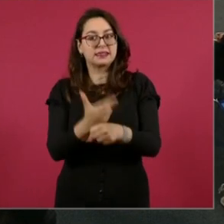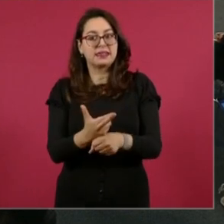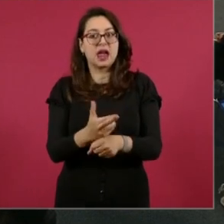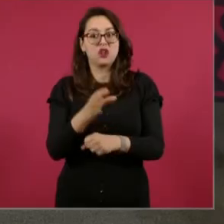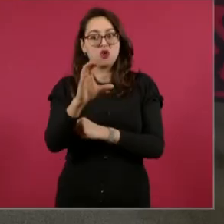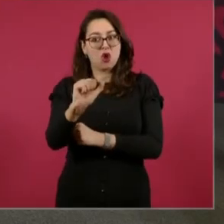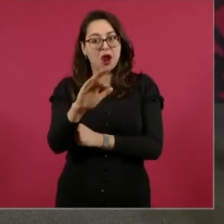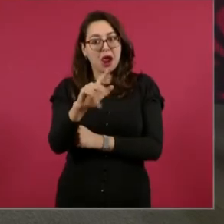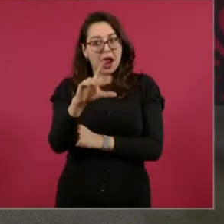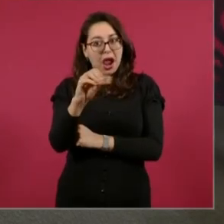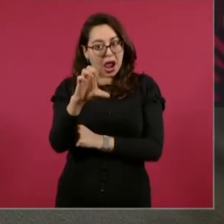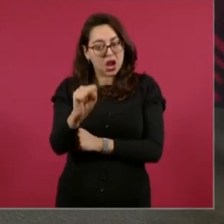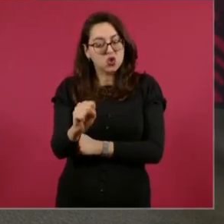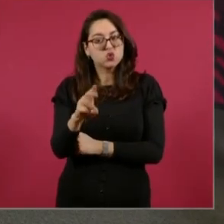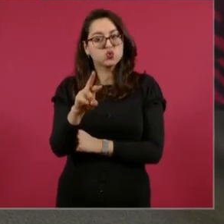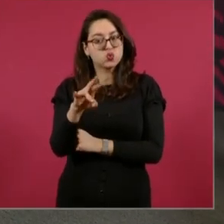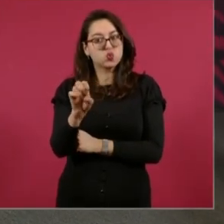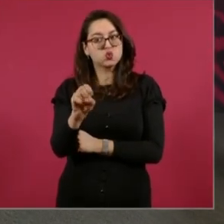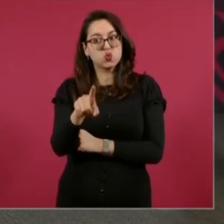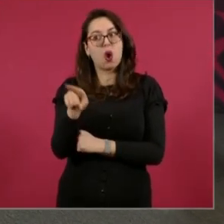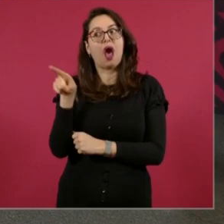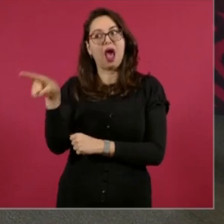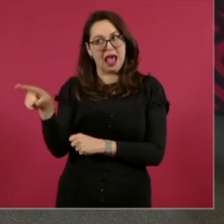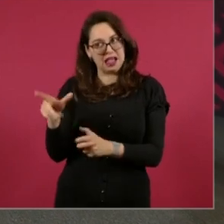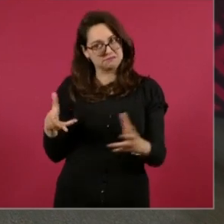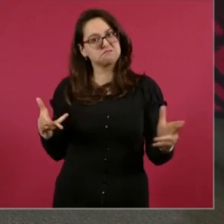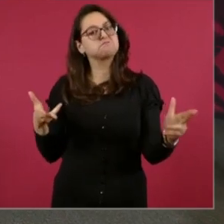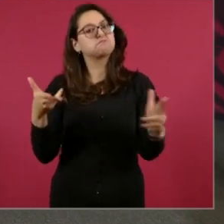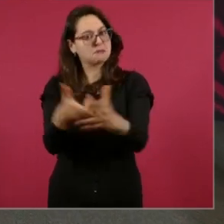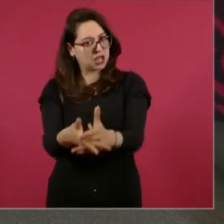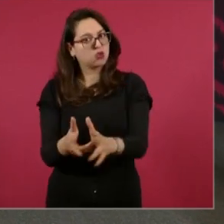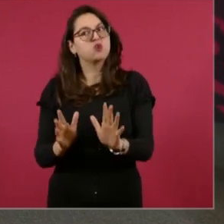díganme ustedes si no son